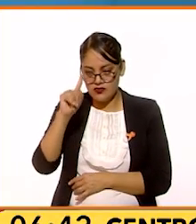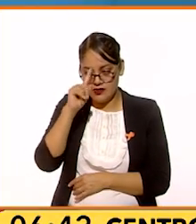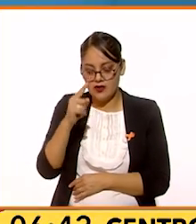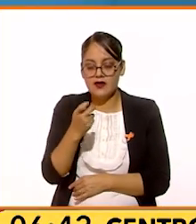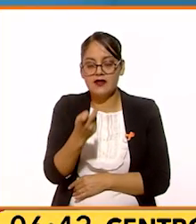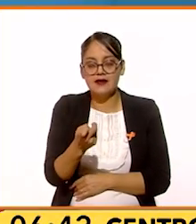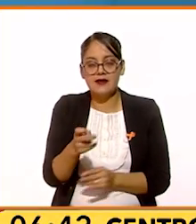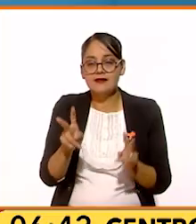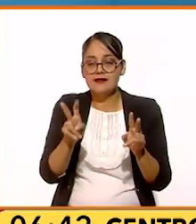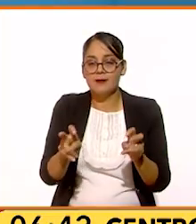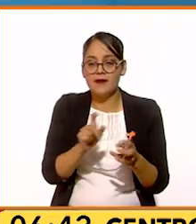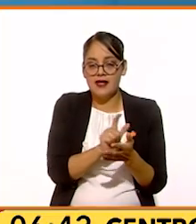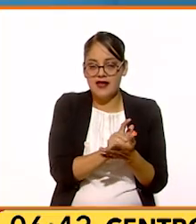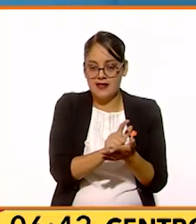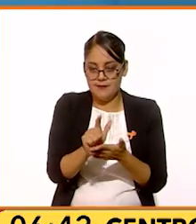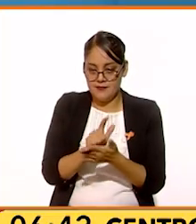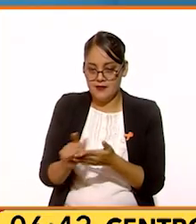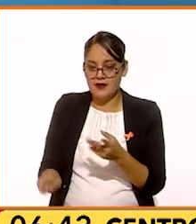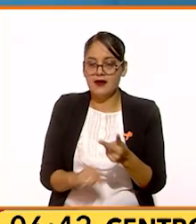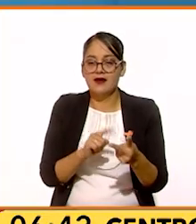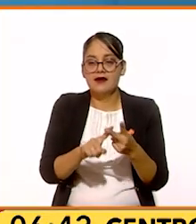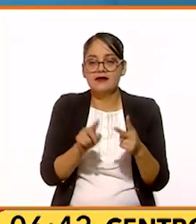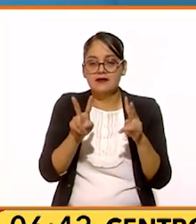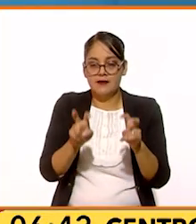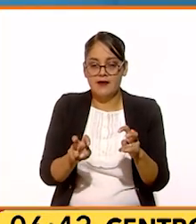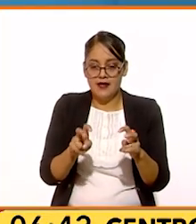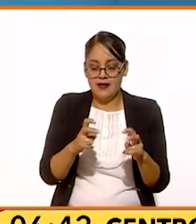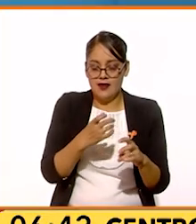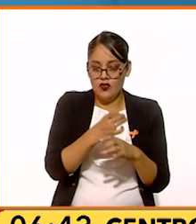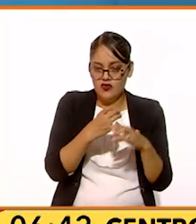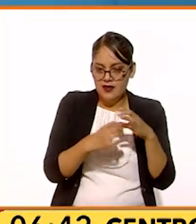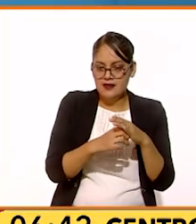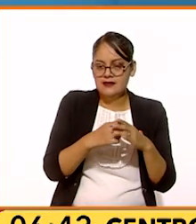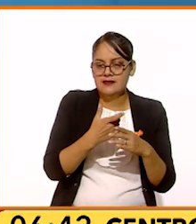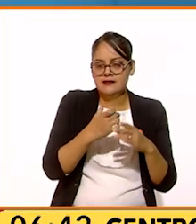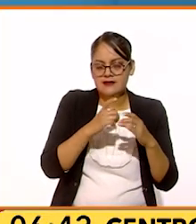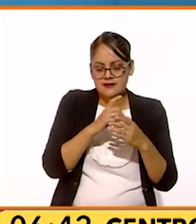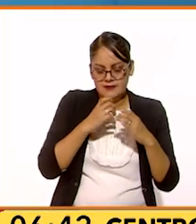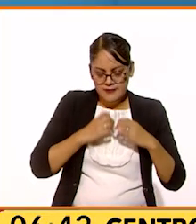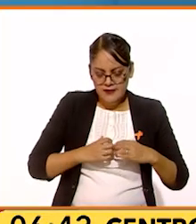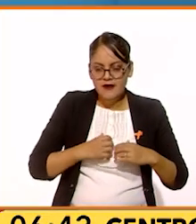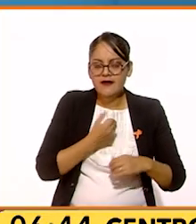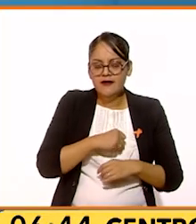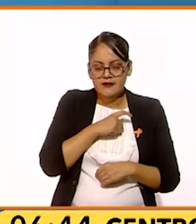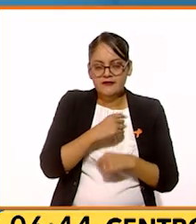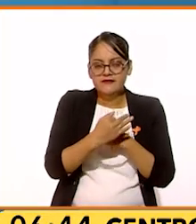la parte sanitaria como la parte de limpieza y de recolección. Le agradecemos mucho esta